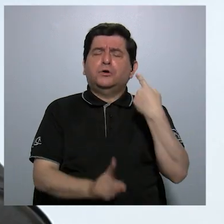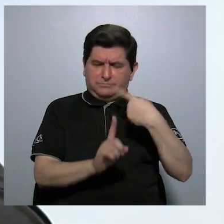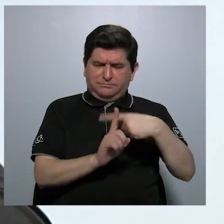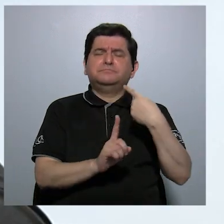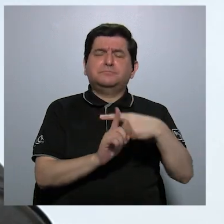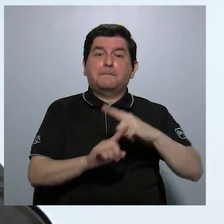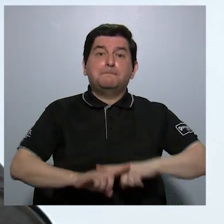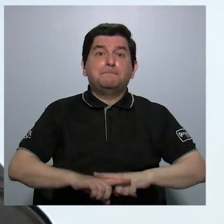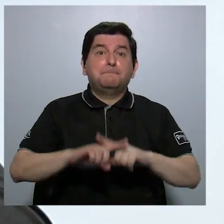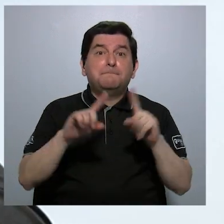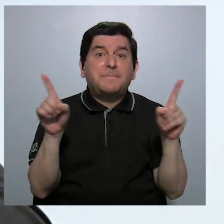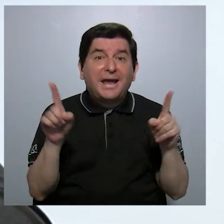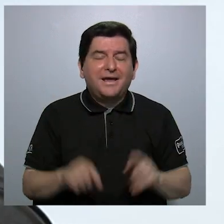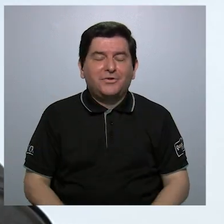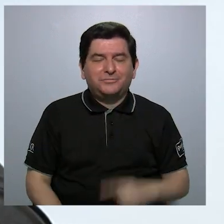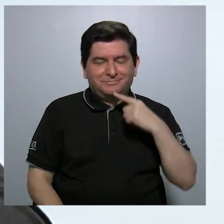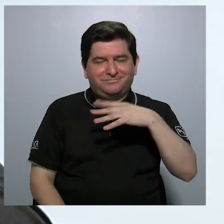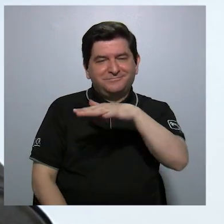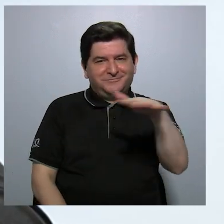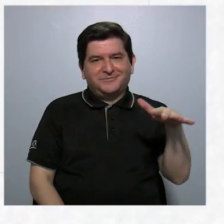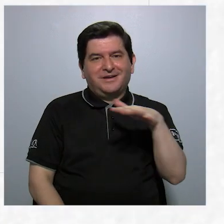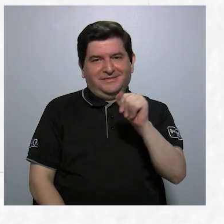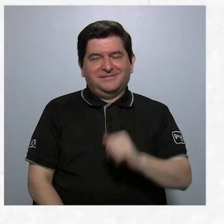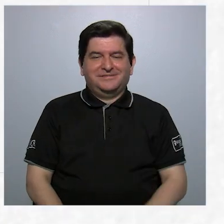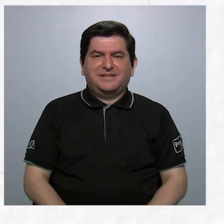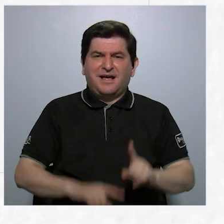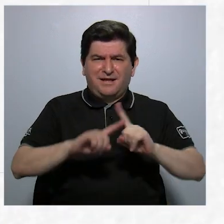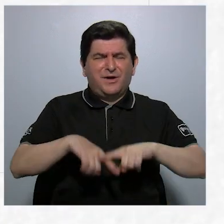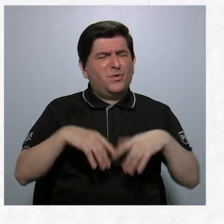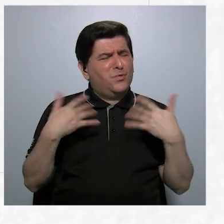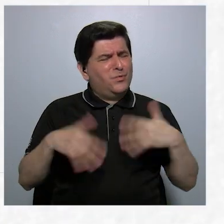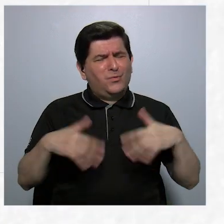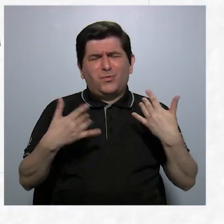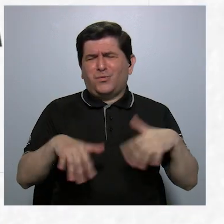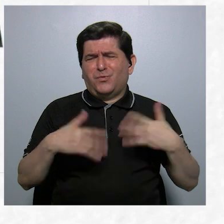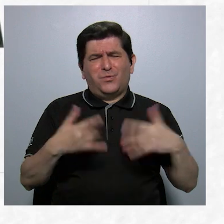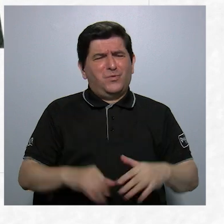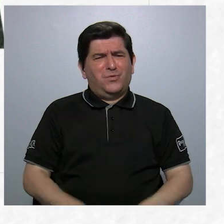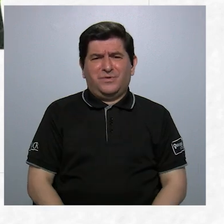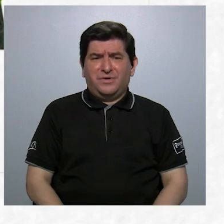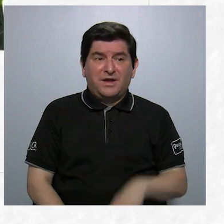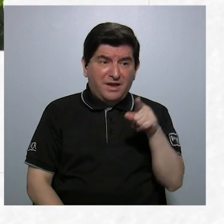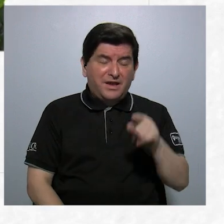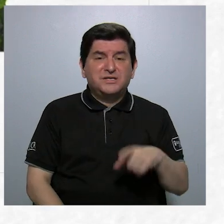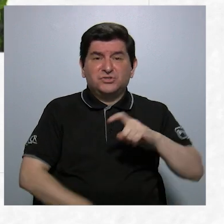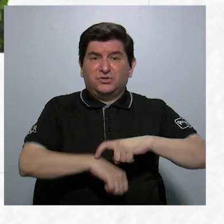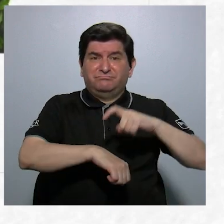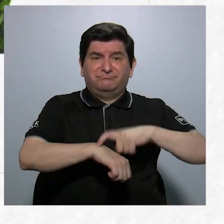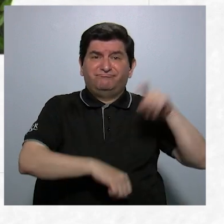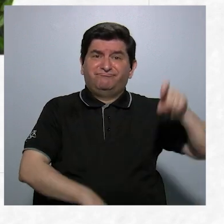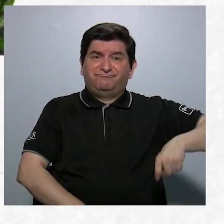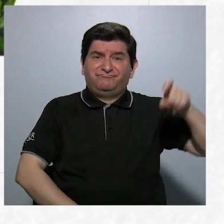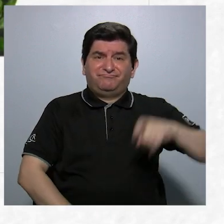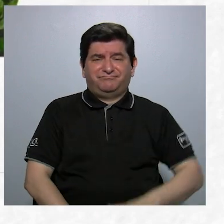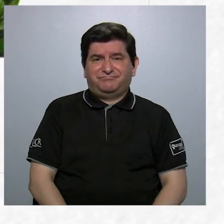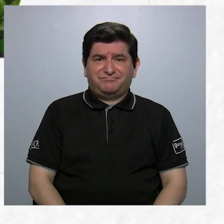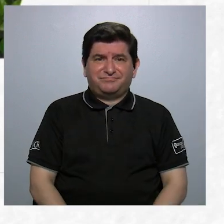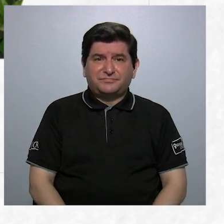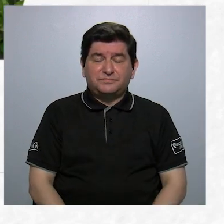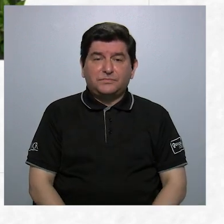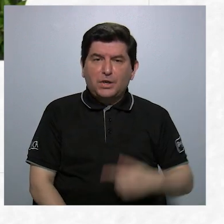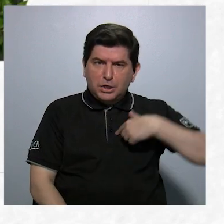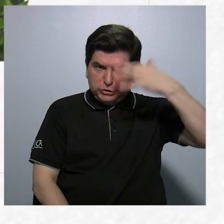optimista, pero también hay que ser realista. Dependemos mucho y eso va a llevar tiempo. Por eso es